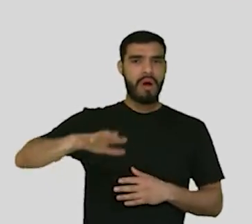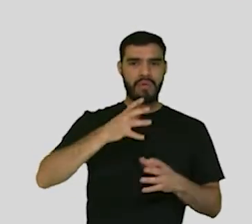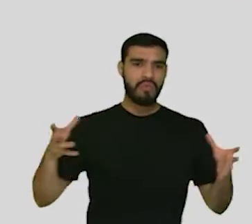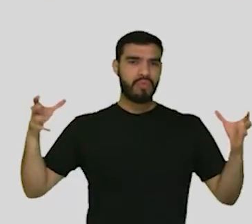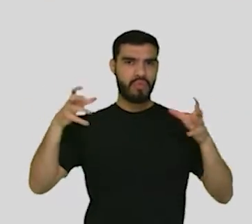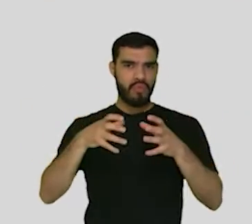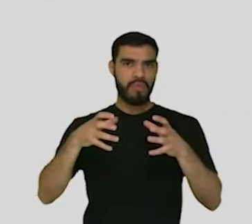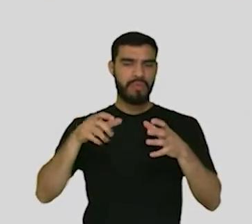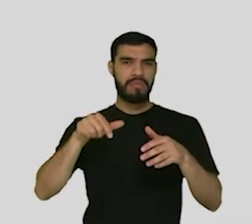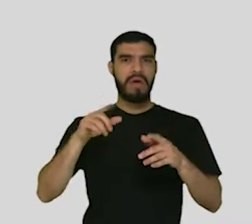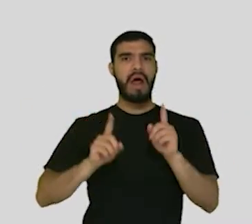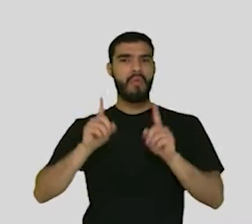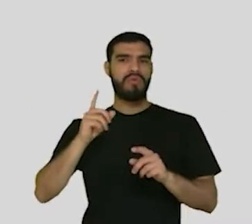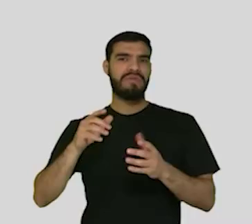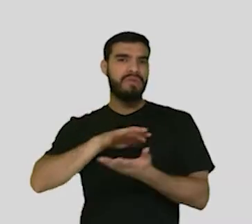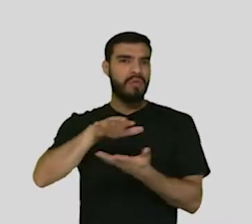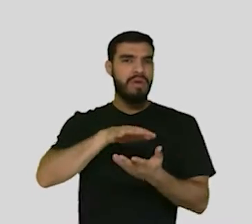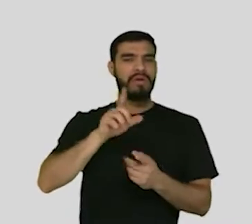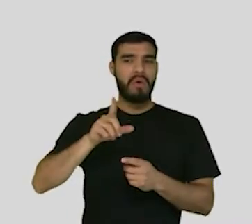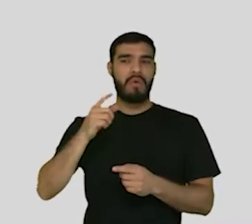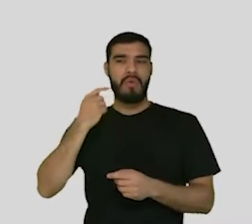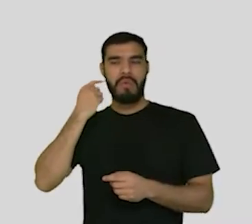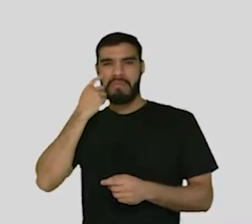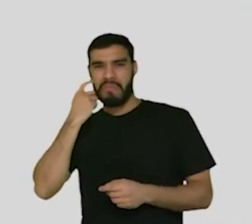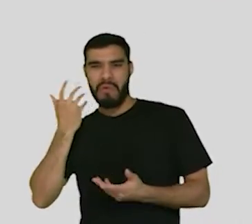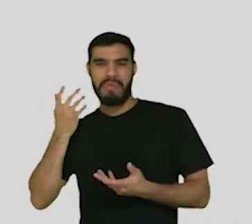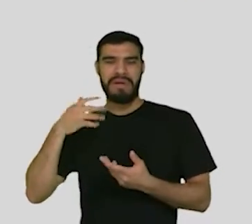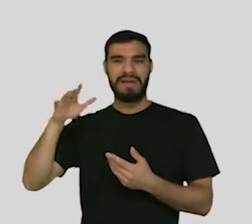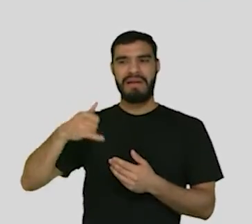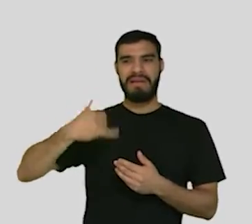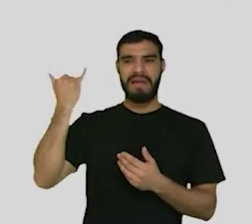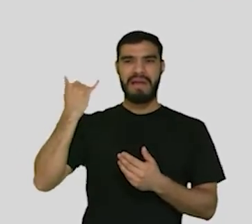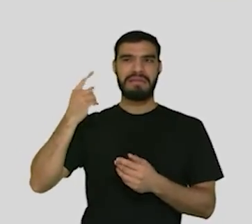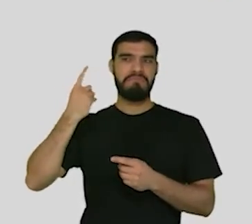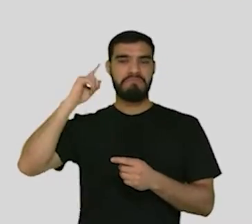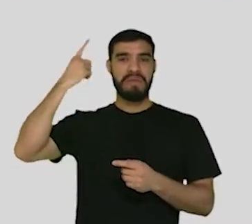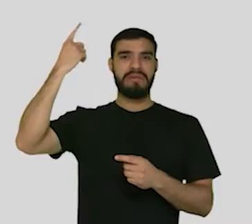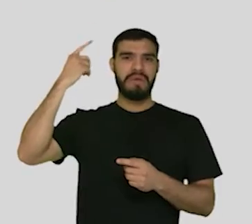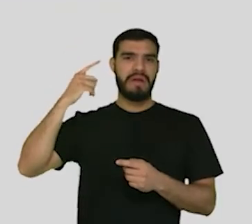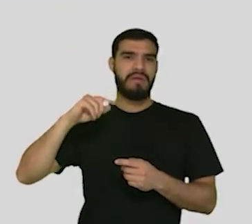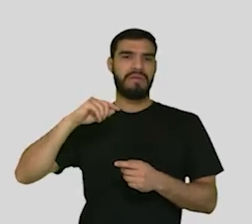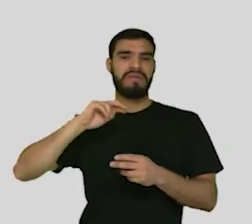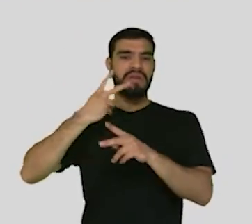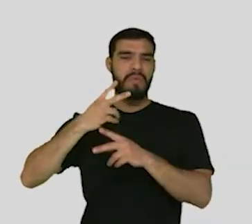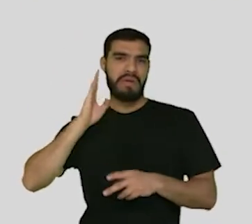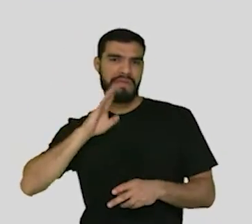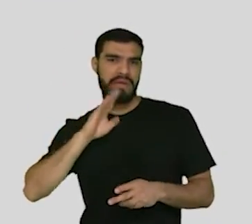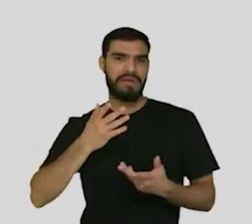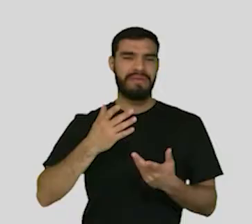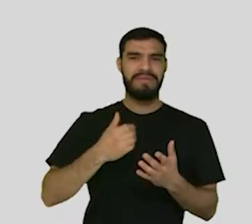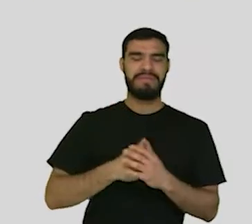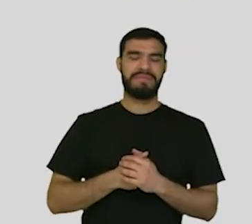bueno, había cuestiones que tenían que ver con el machismo. Pegué. Y importante veas a la lesbiana que